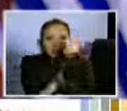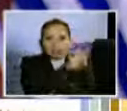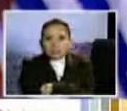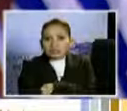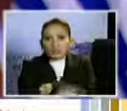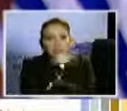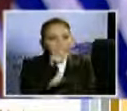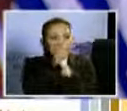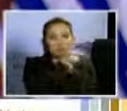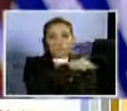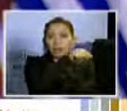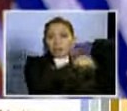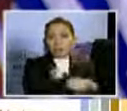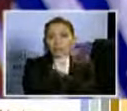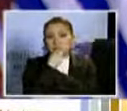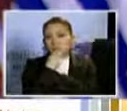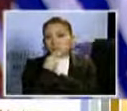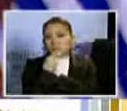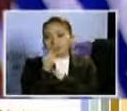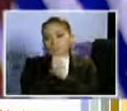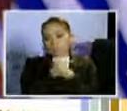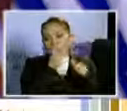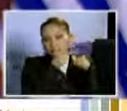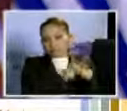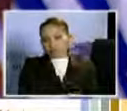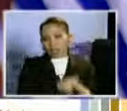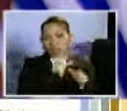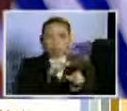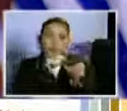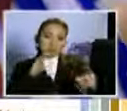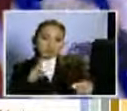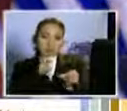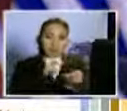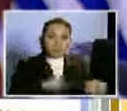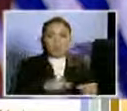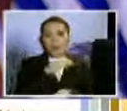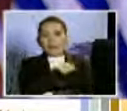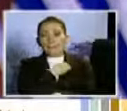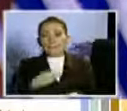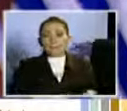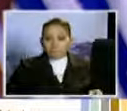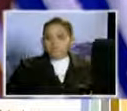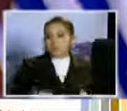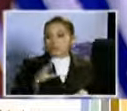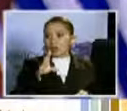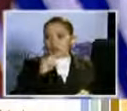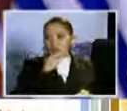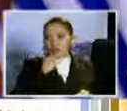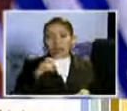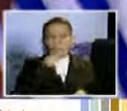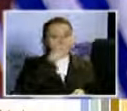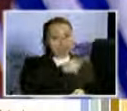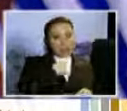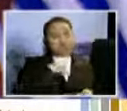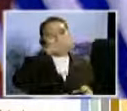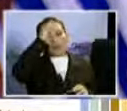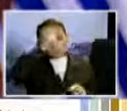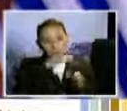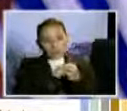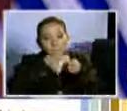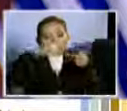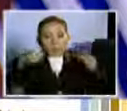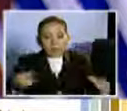de los países, hablando de países permanentes y no permanentes. Bien. El ministro hablaba de que él estaba acorde en que